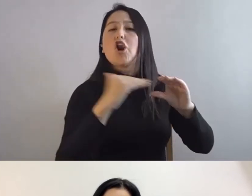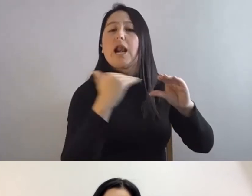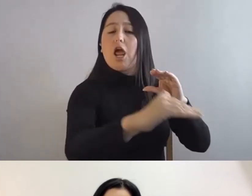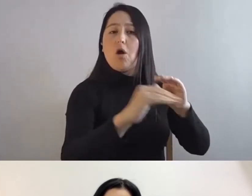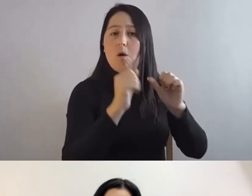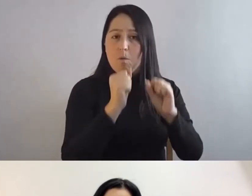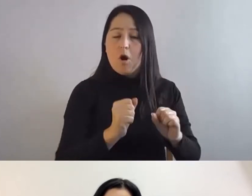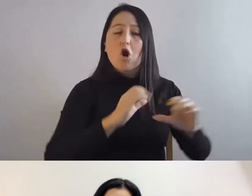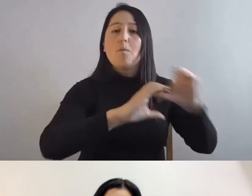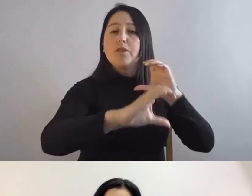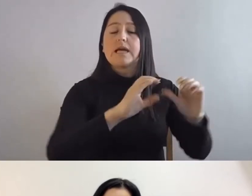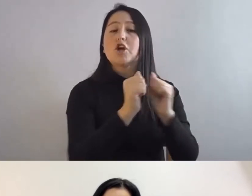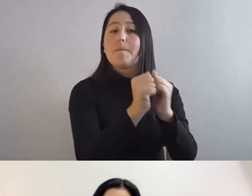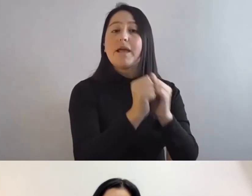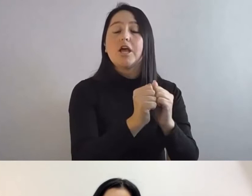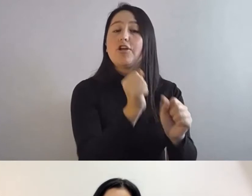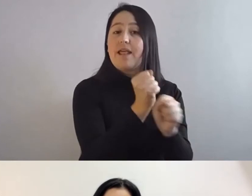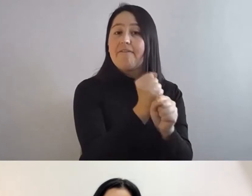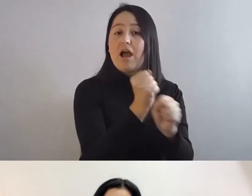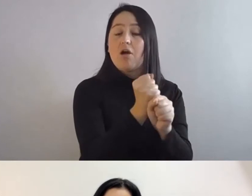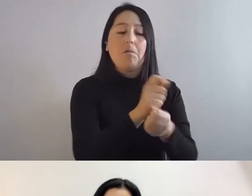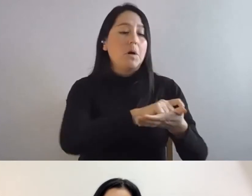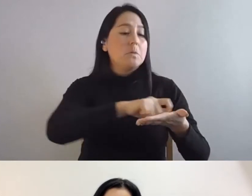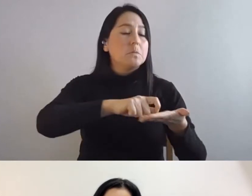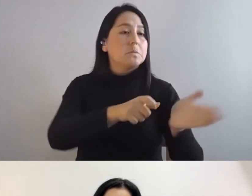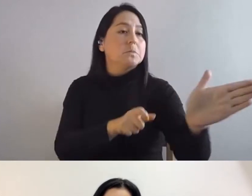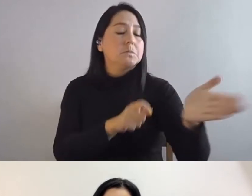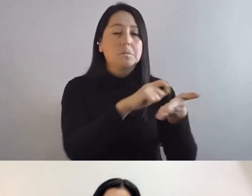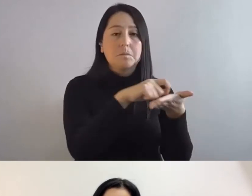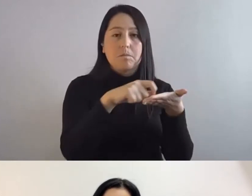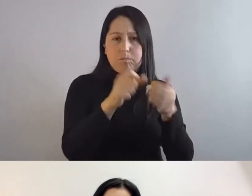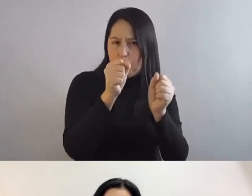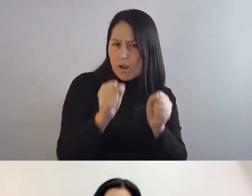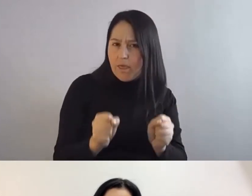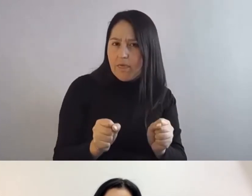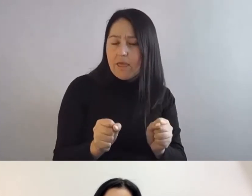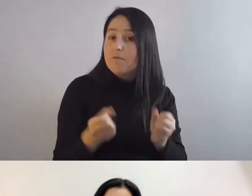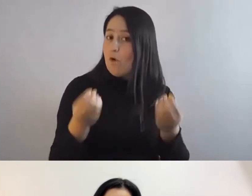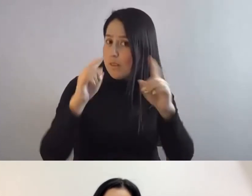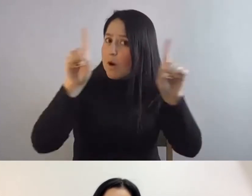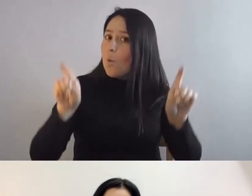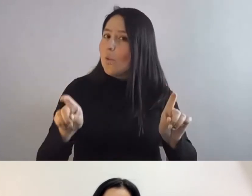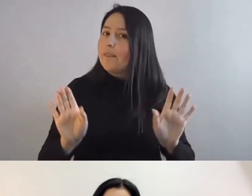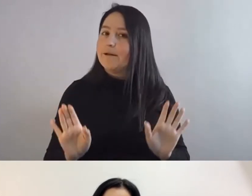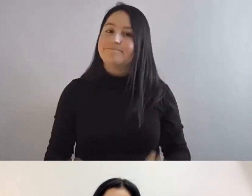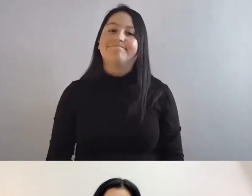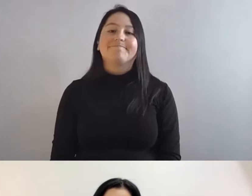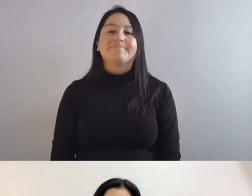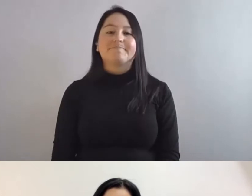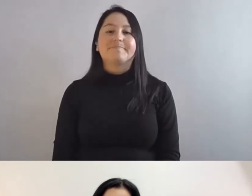compañeros de trabajo, por ejemplo, por vía escrita? Es buena la pregunta.